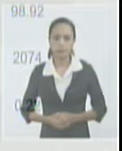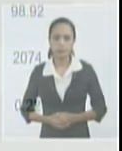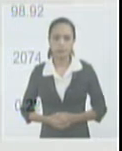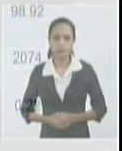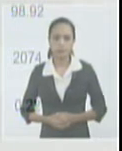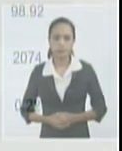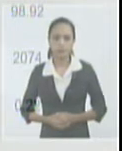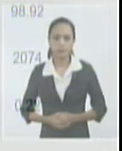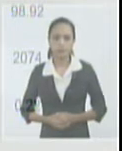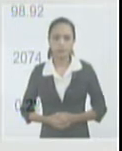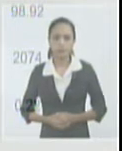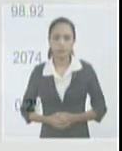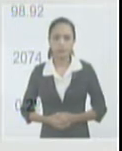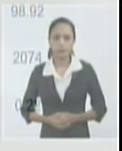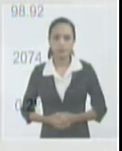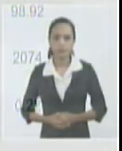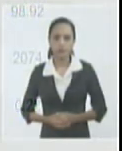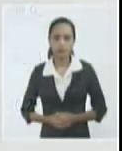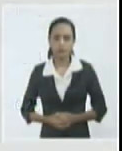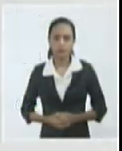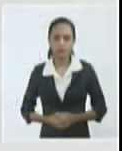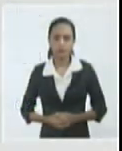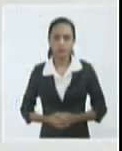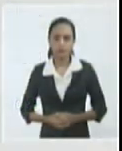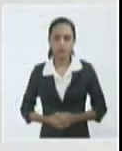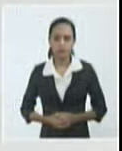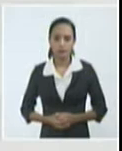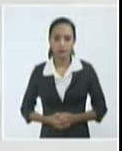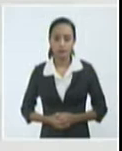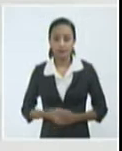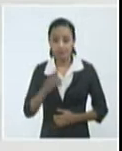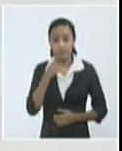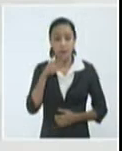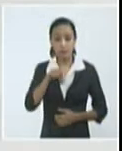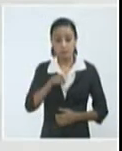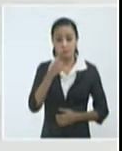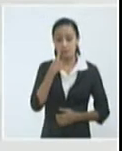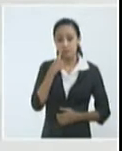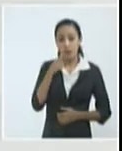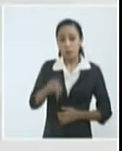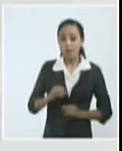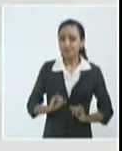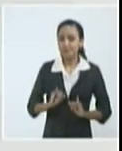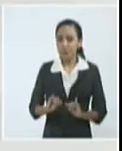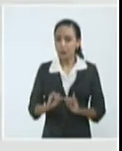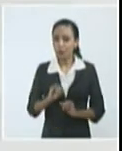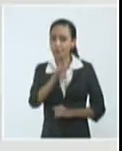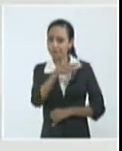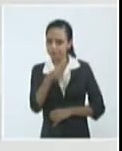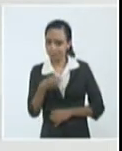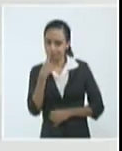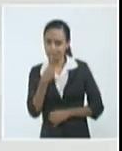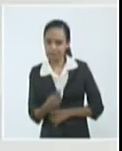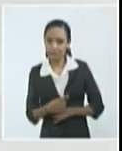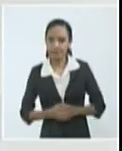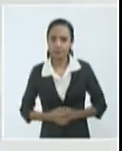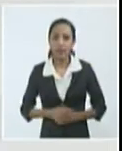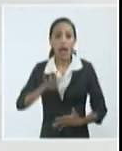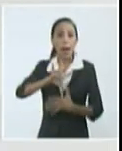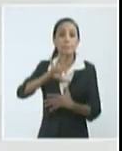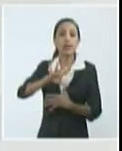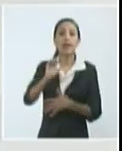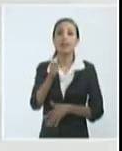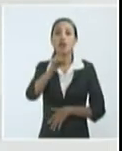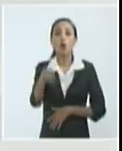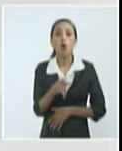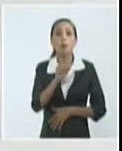en un 7,47% de todos los casos que ha tenido el mundo. En el área de las Américas es un 10,89%.